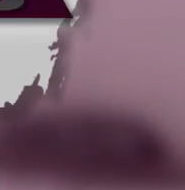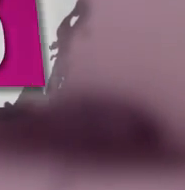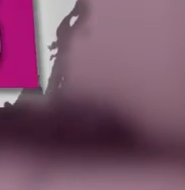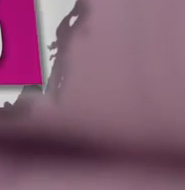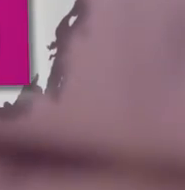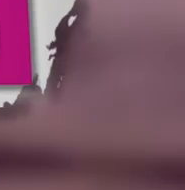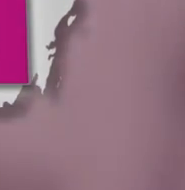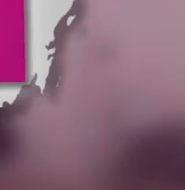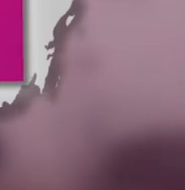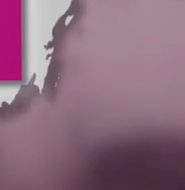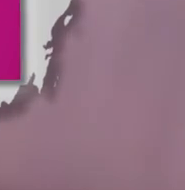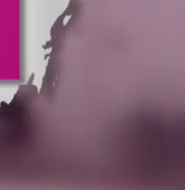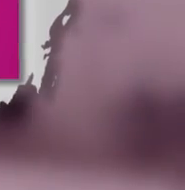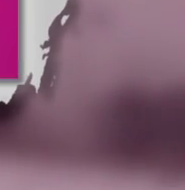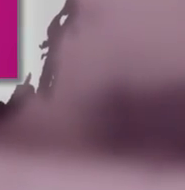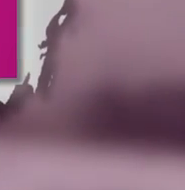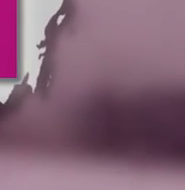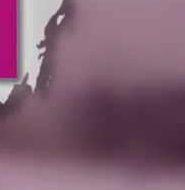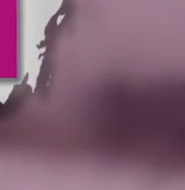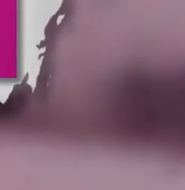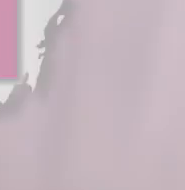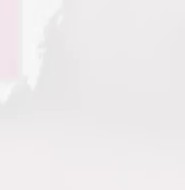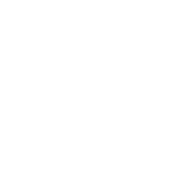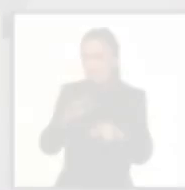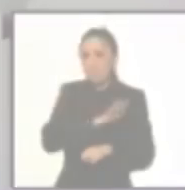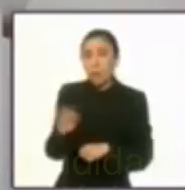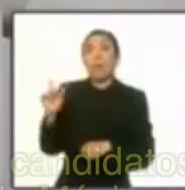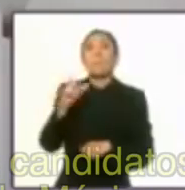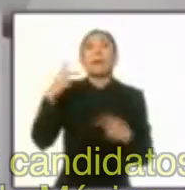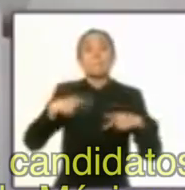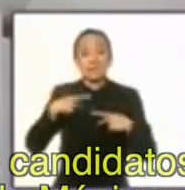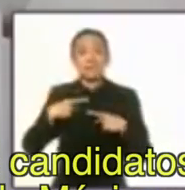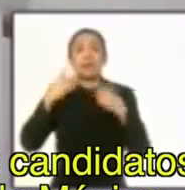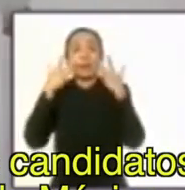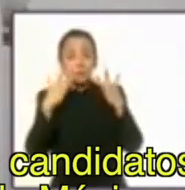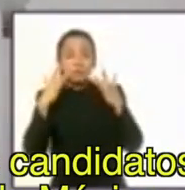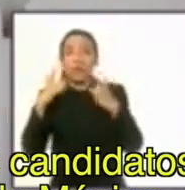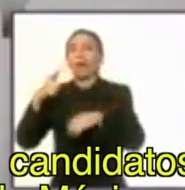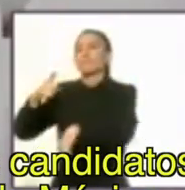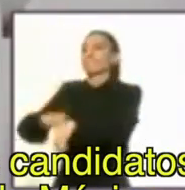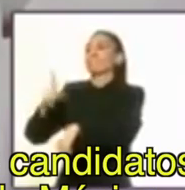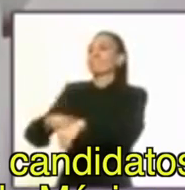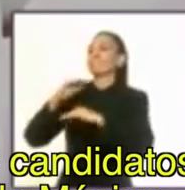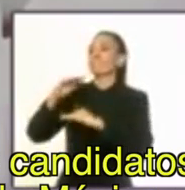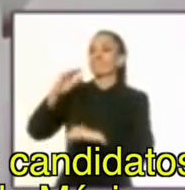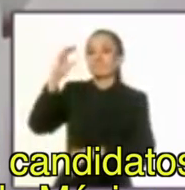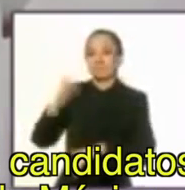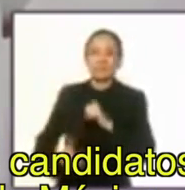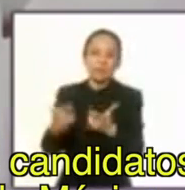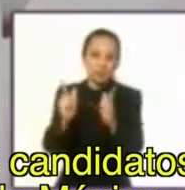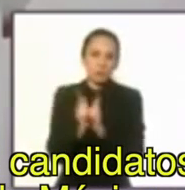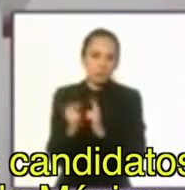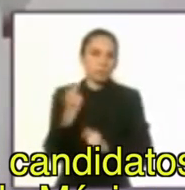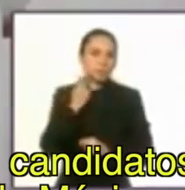Elecciones 2018. Cobertura especial. A horas de llevarse a cabo el tercer y último debate